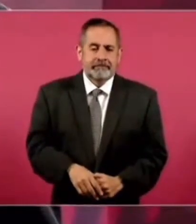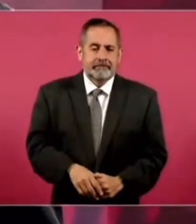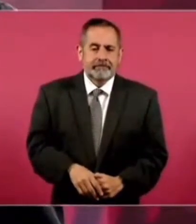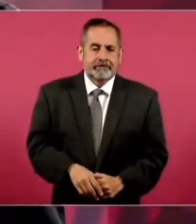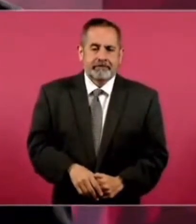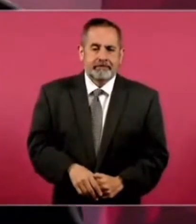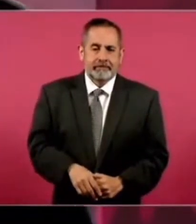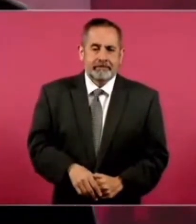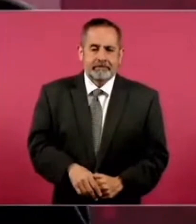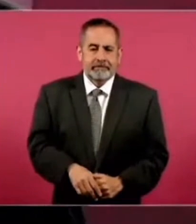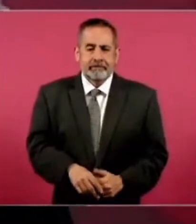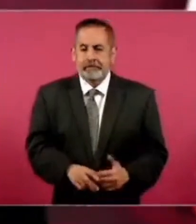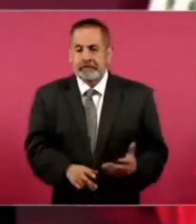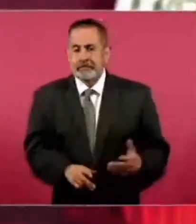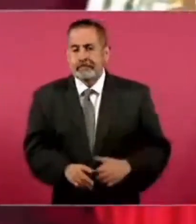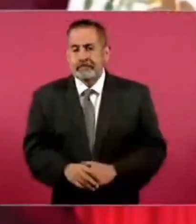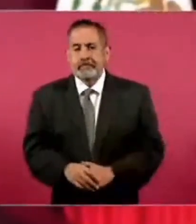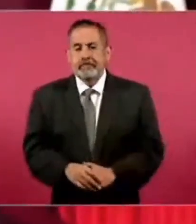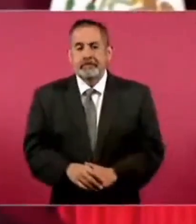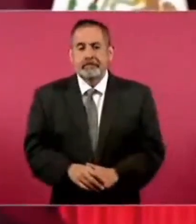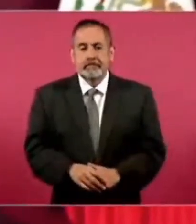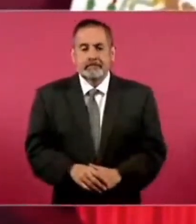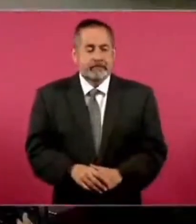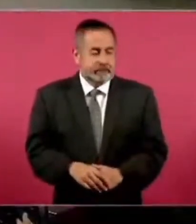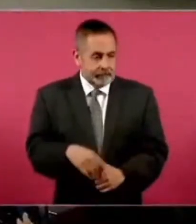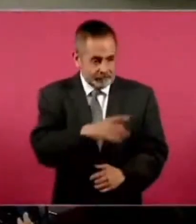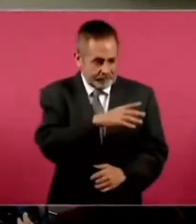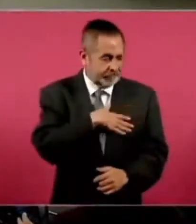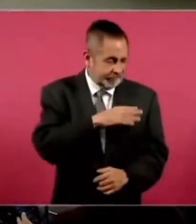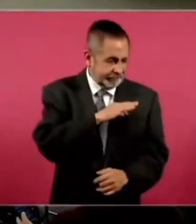No hay quien pueda decir, coopera,